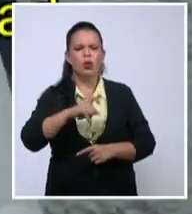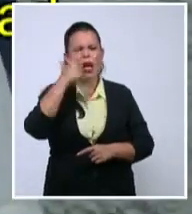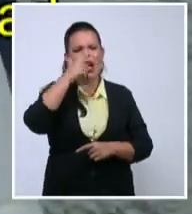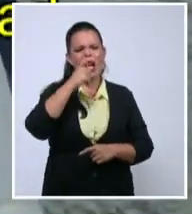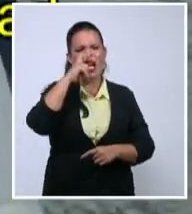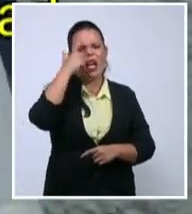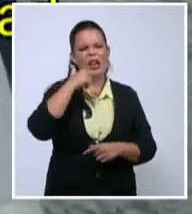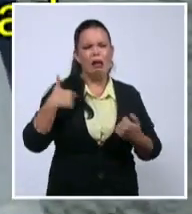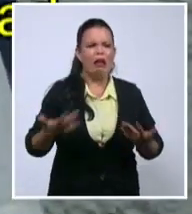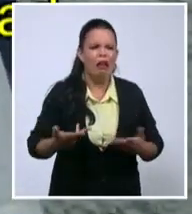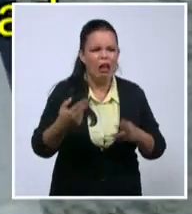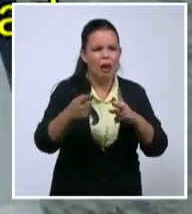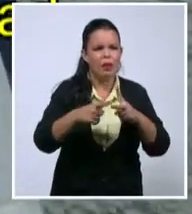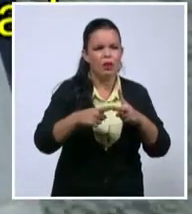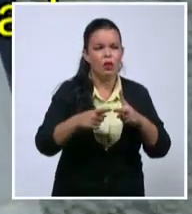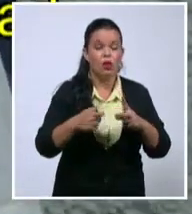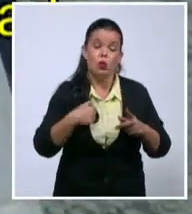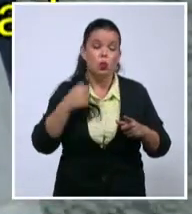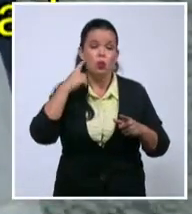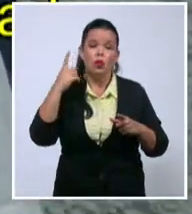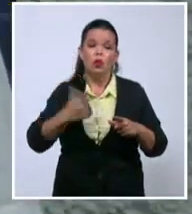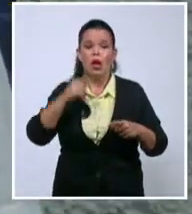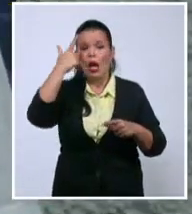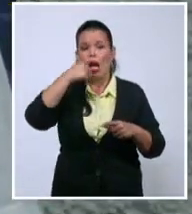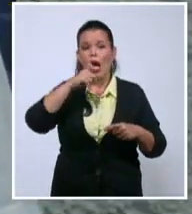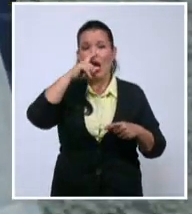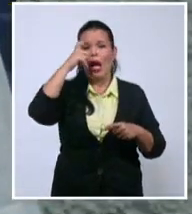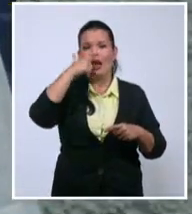a Loleman, que es una amistad de Pante.